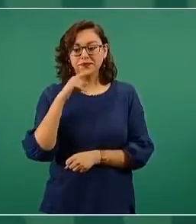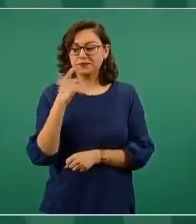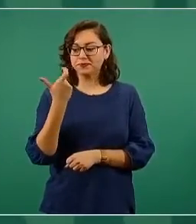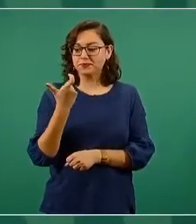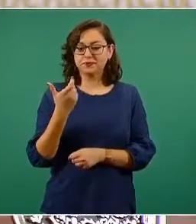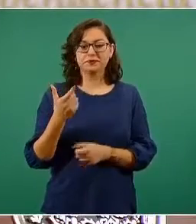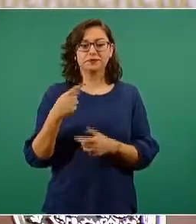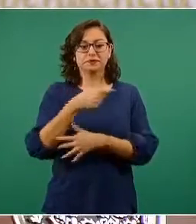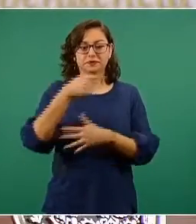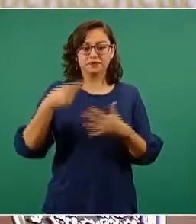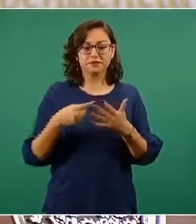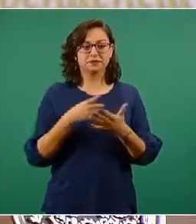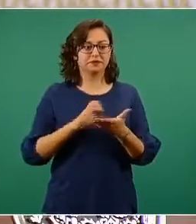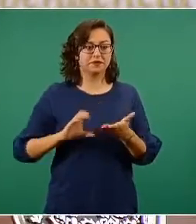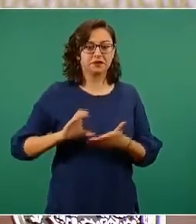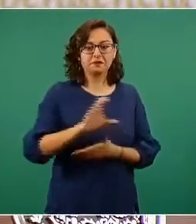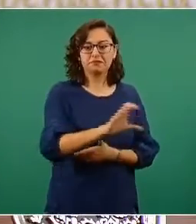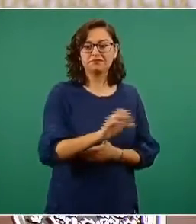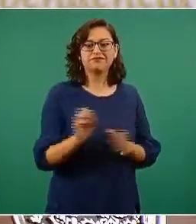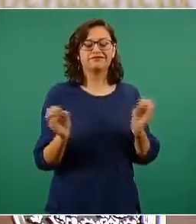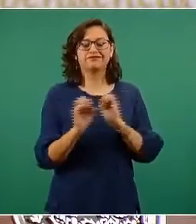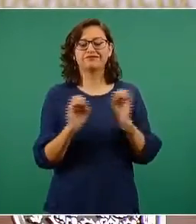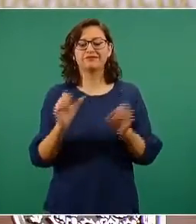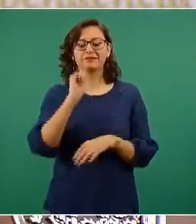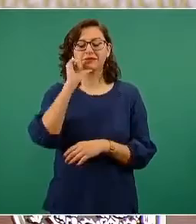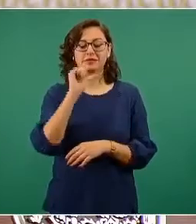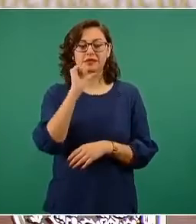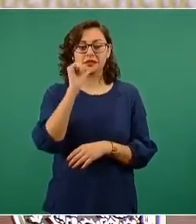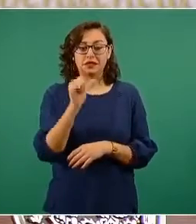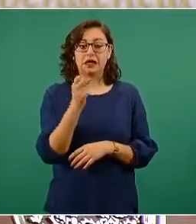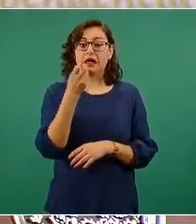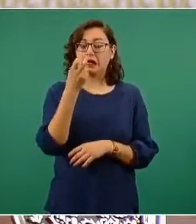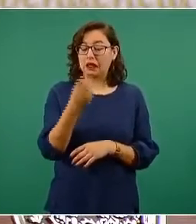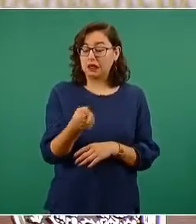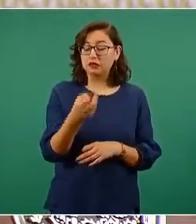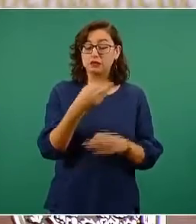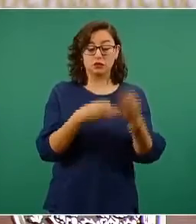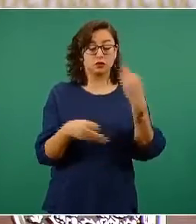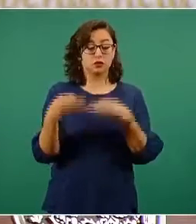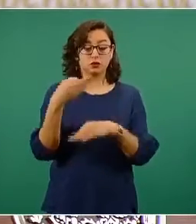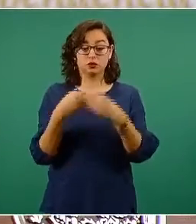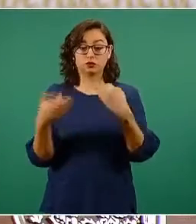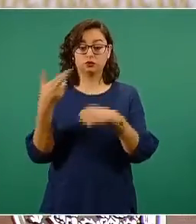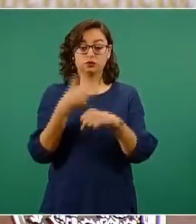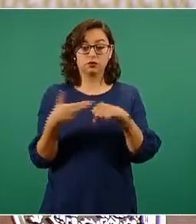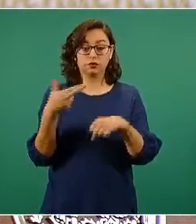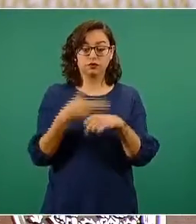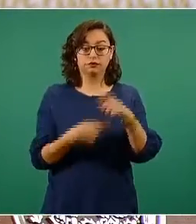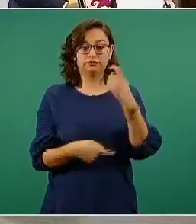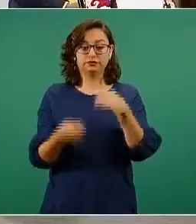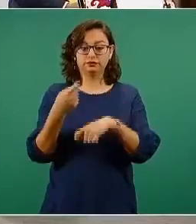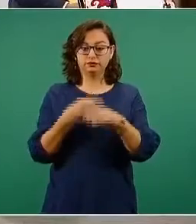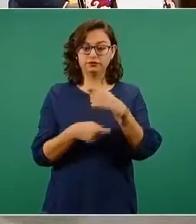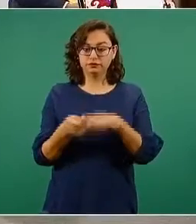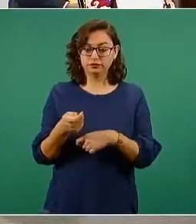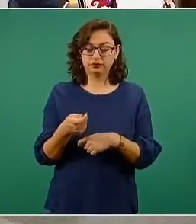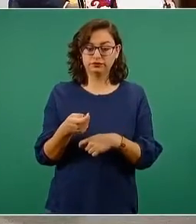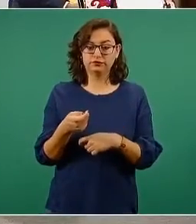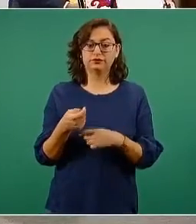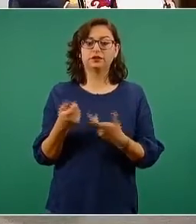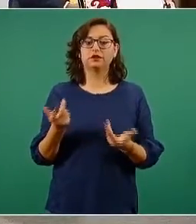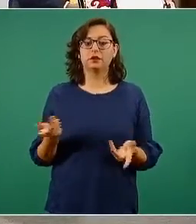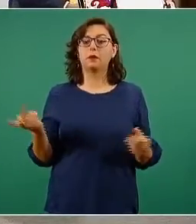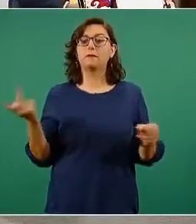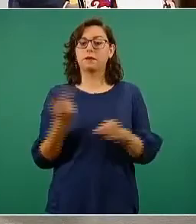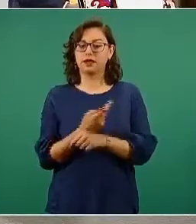prestaciones. Entonces, toda esa subcontratación que además se hacía con empresas que